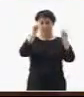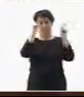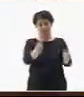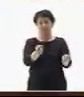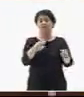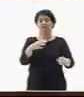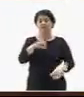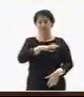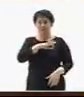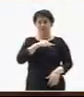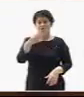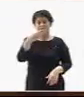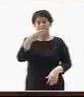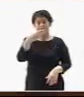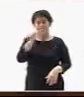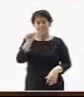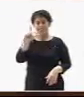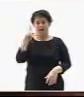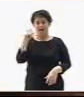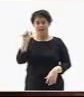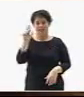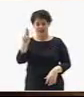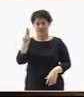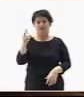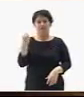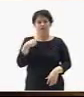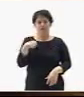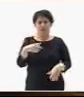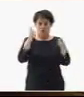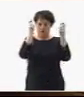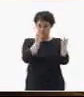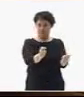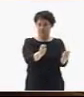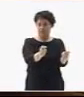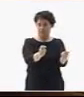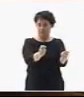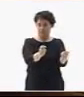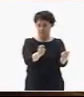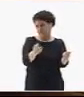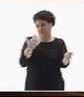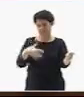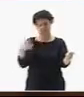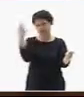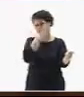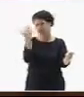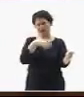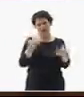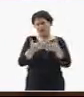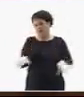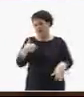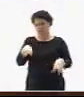que cuando menos nos hace pensar que va a haber una apuesta por la sanidad privada. El señor